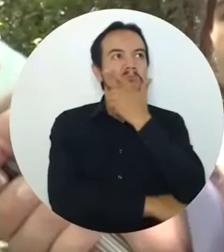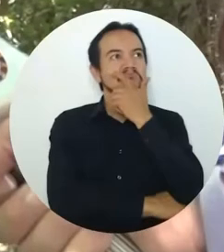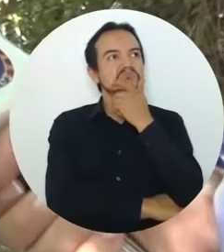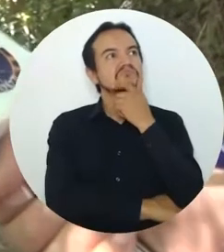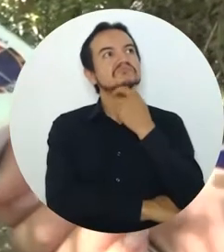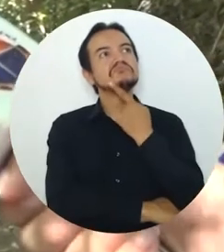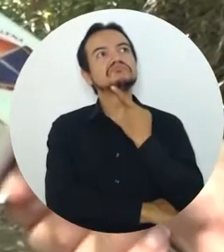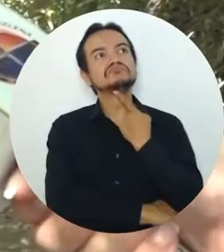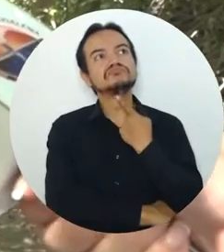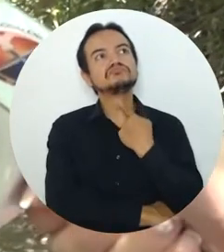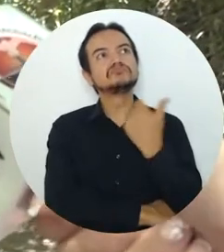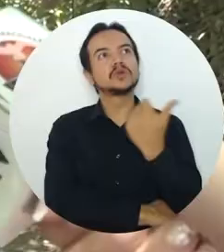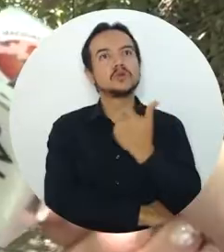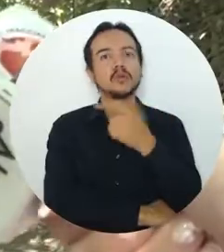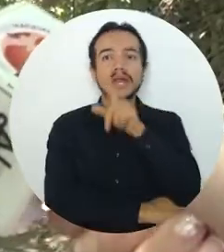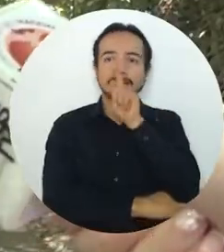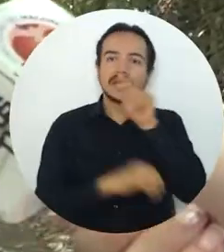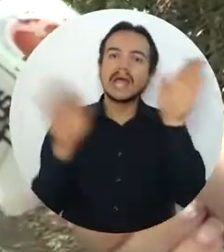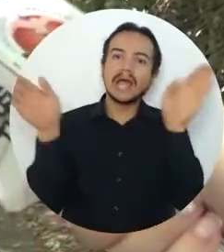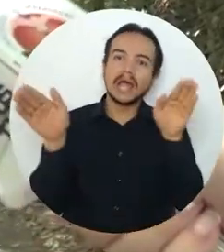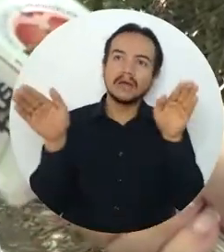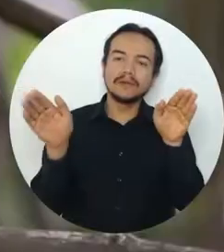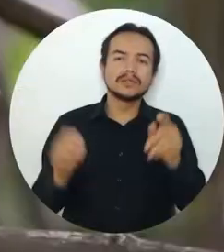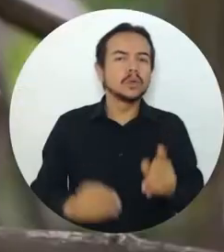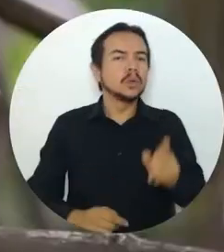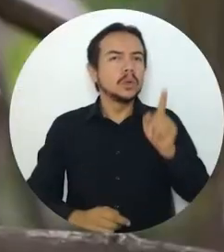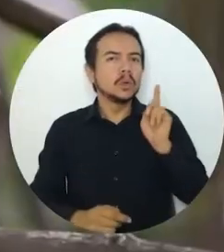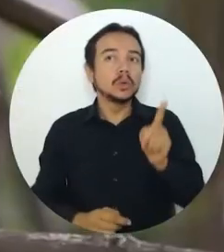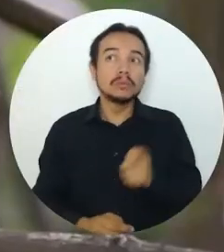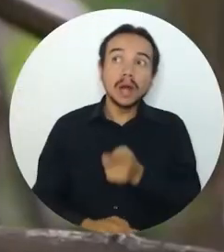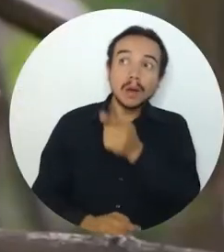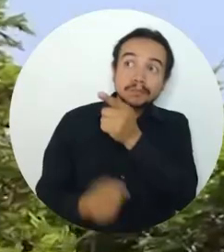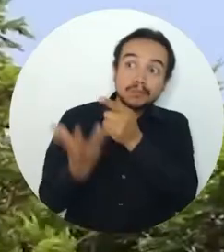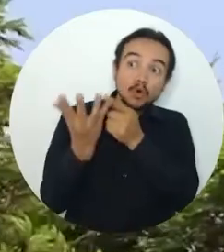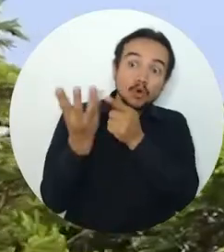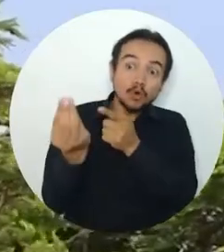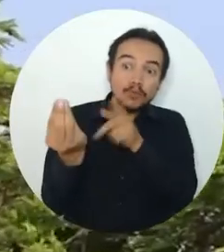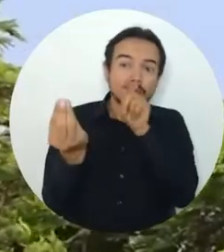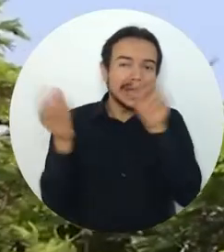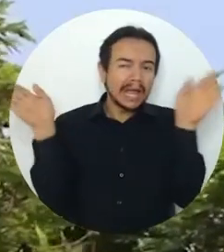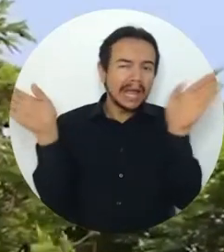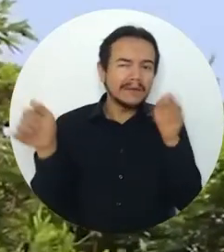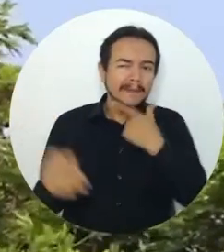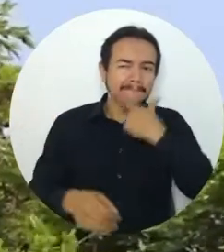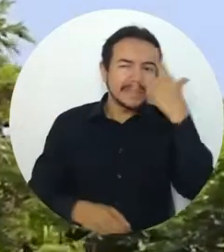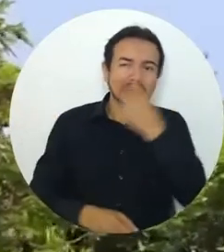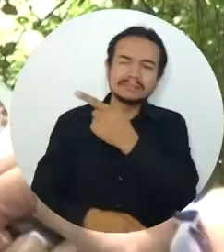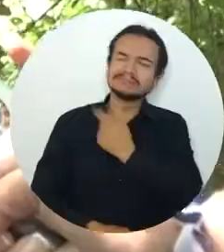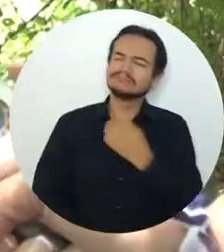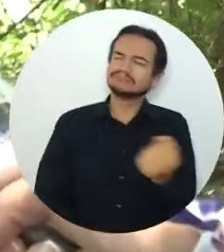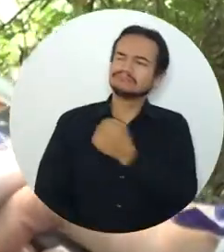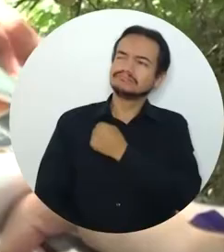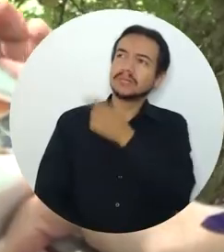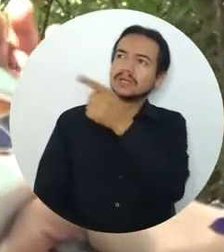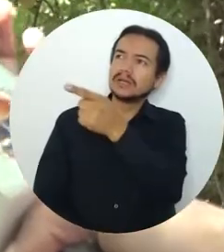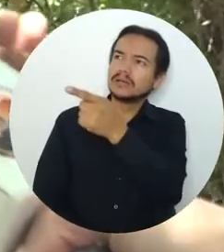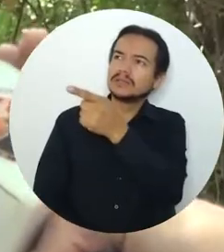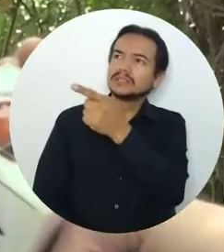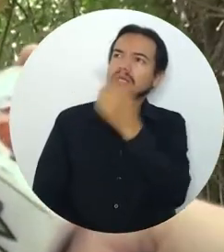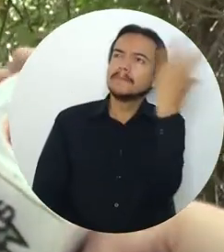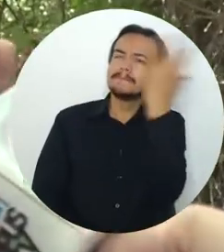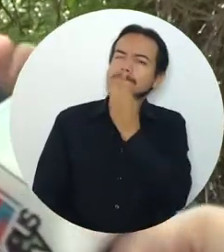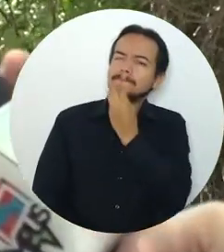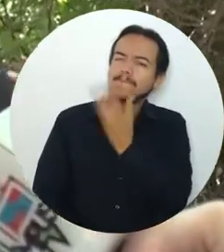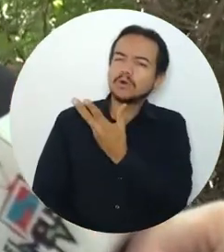Me gustó la especie de aves porque la blanca es la que más me gustó porque era